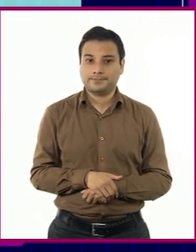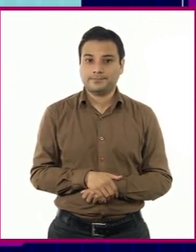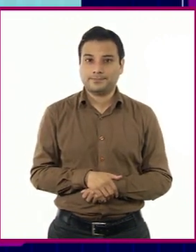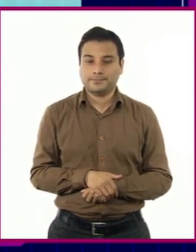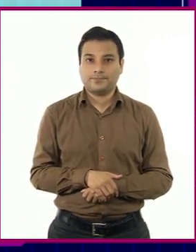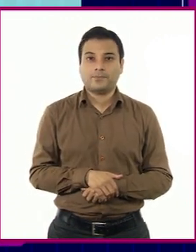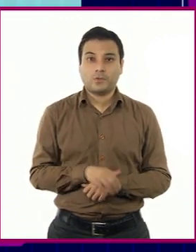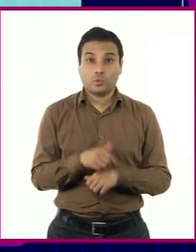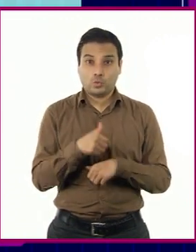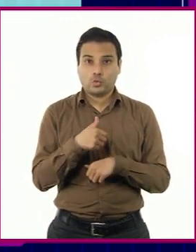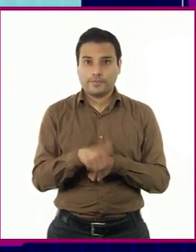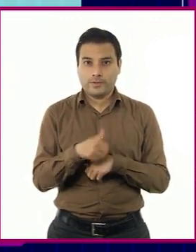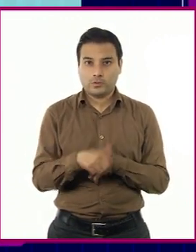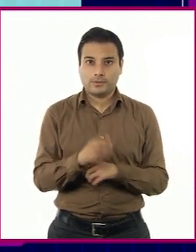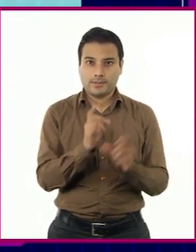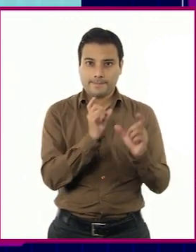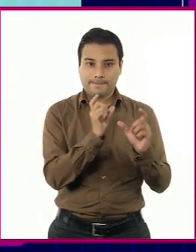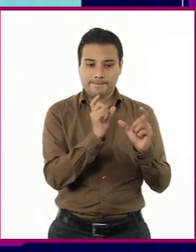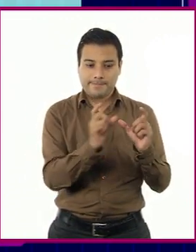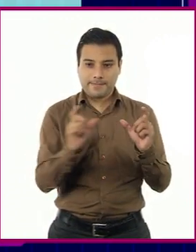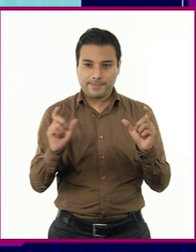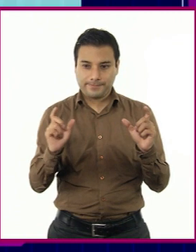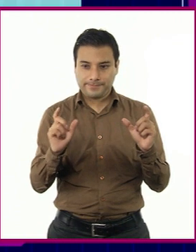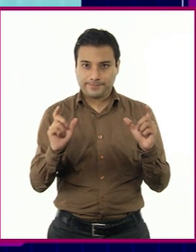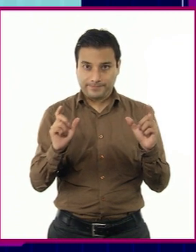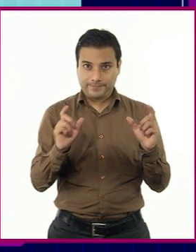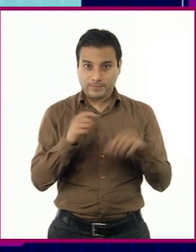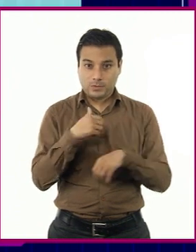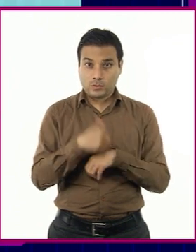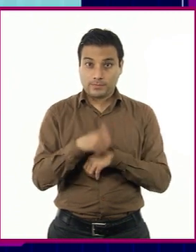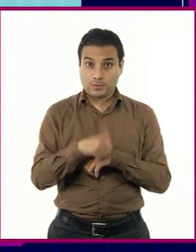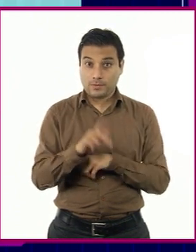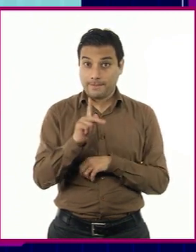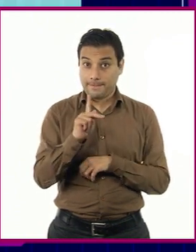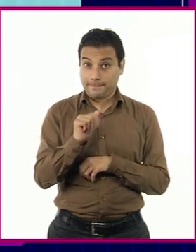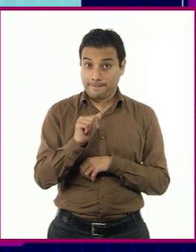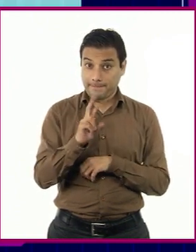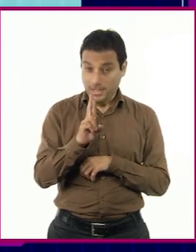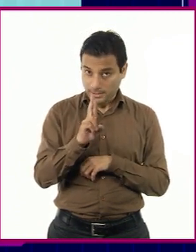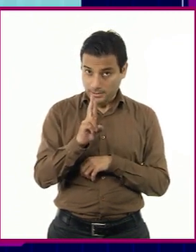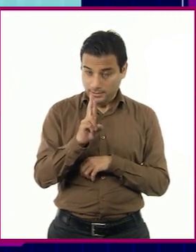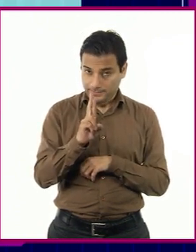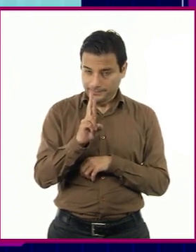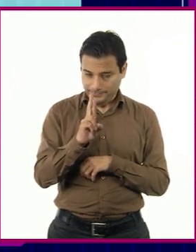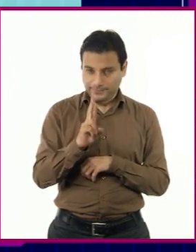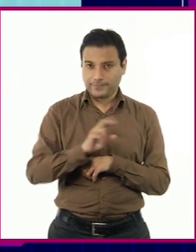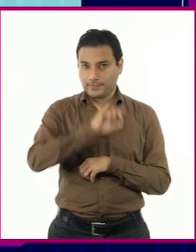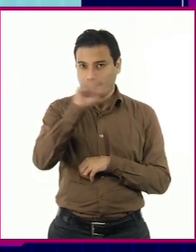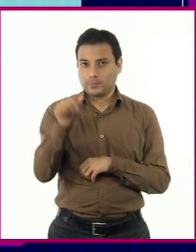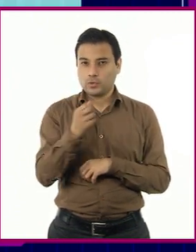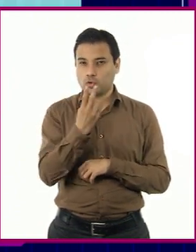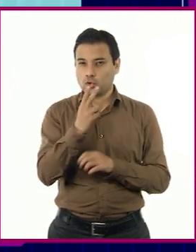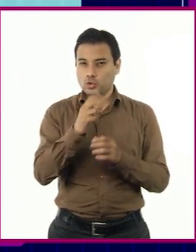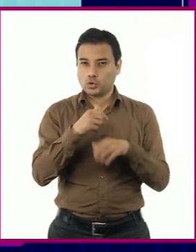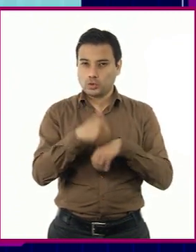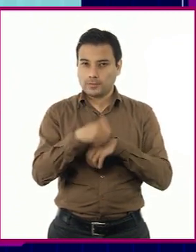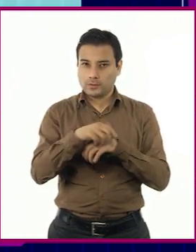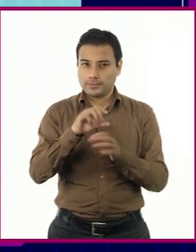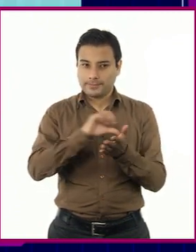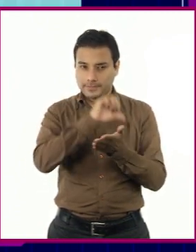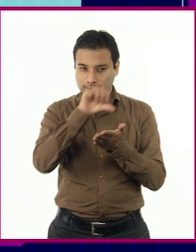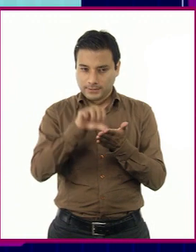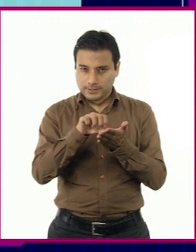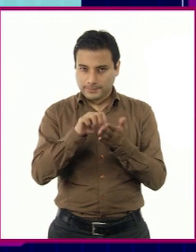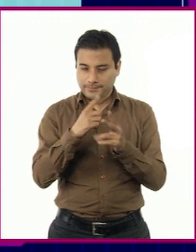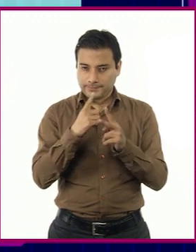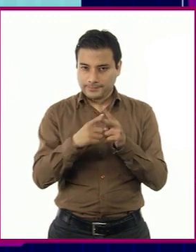de datos es un número par, se calcula con el promedio de los dos datos que están a la mitad. En la lista que